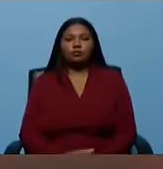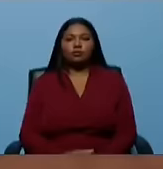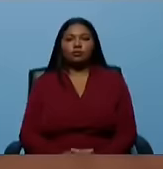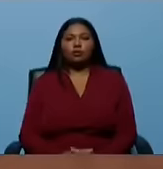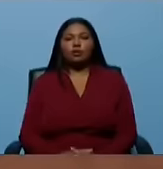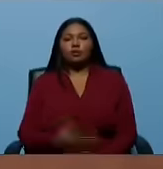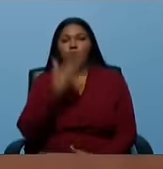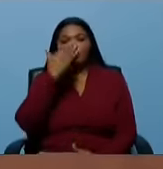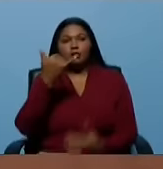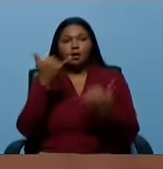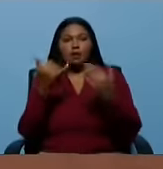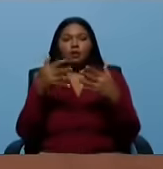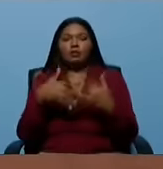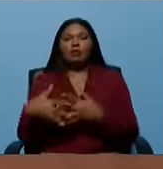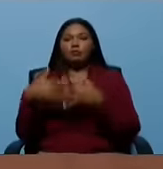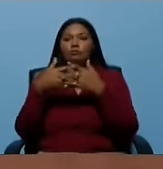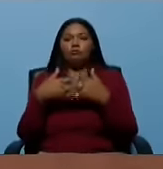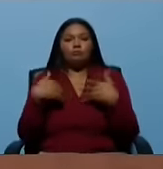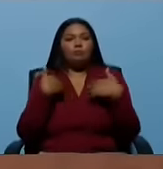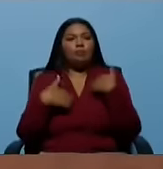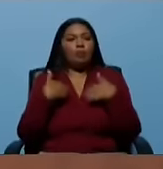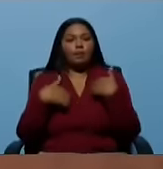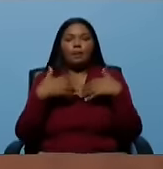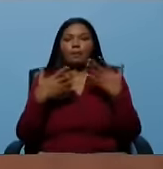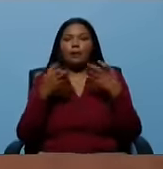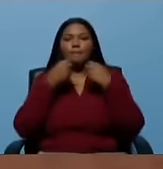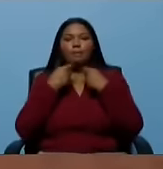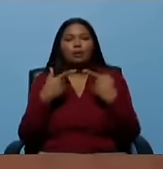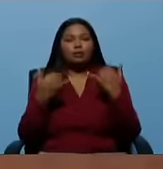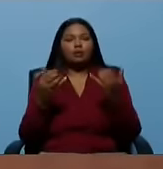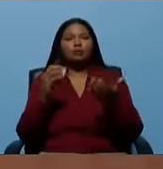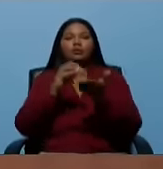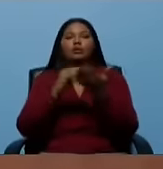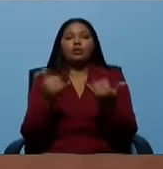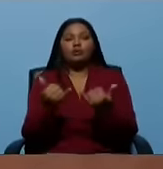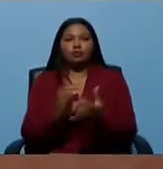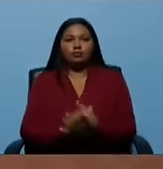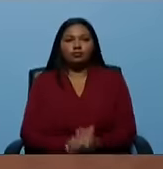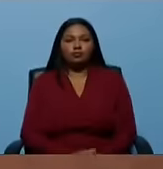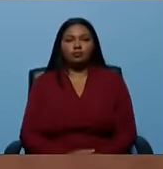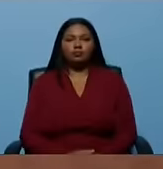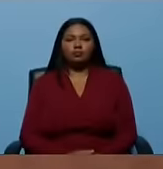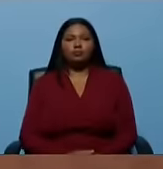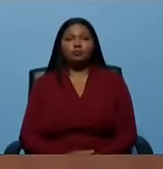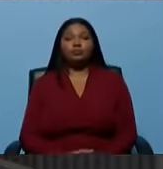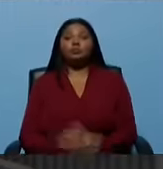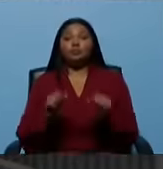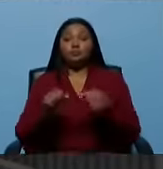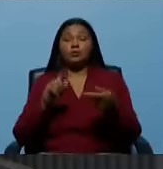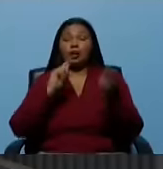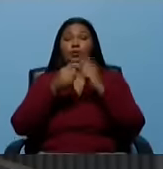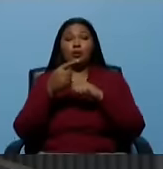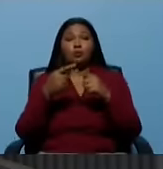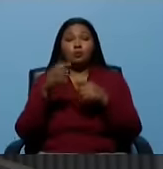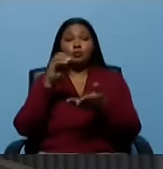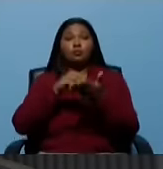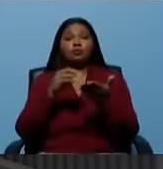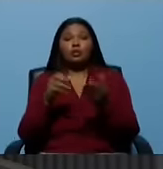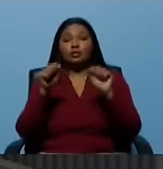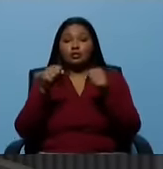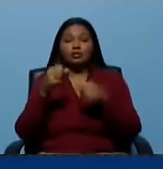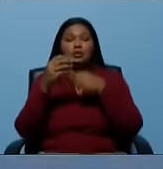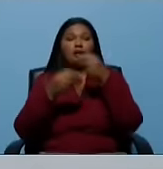viendo también un Estados Unidos desesperado porque está perdiendo posición ante el mundo no y está perdiendo posición en lo que sí es